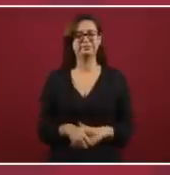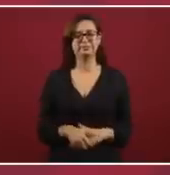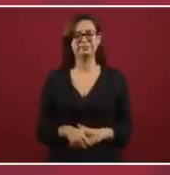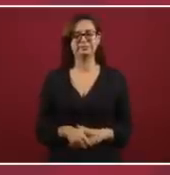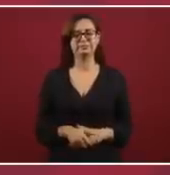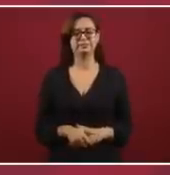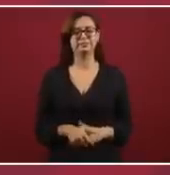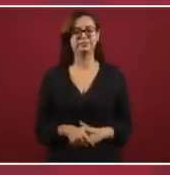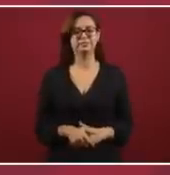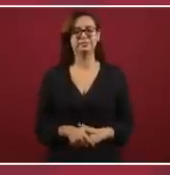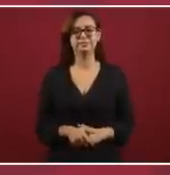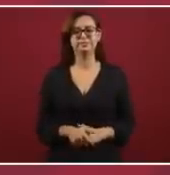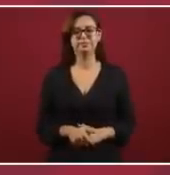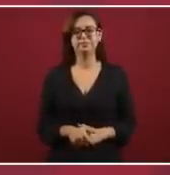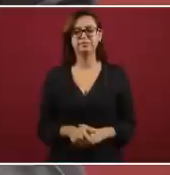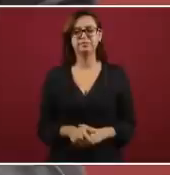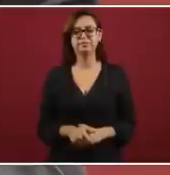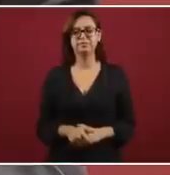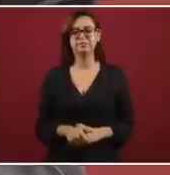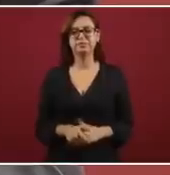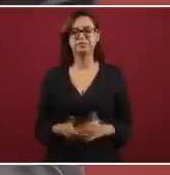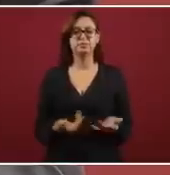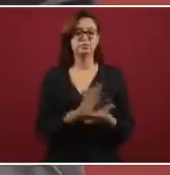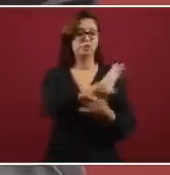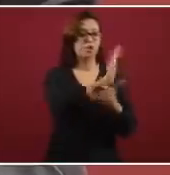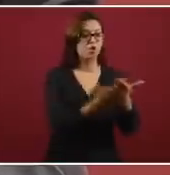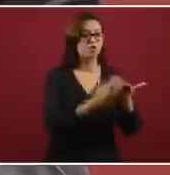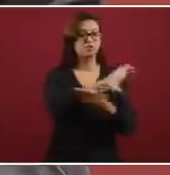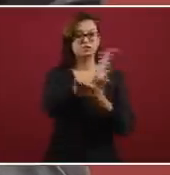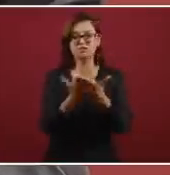Se entregaron estos contratos así